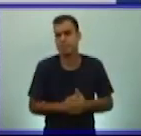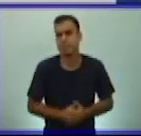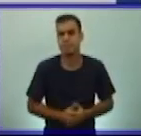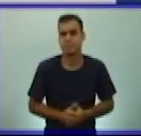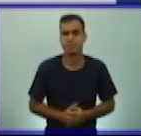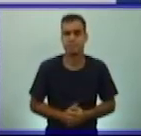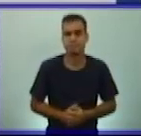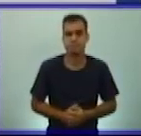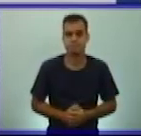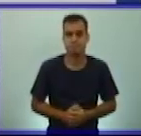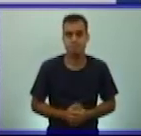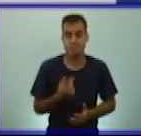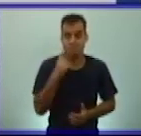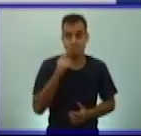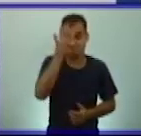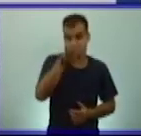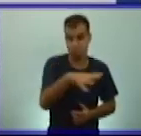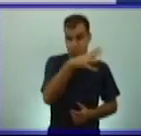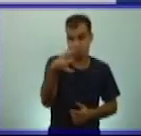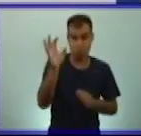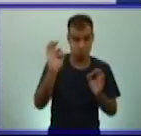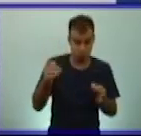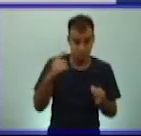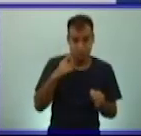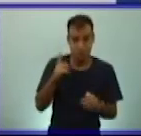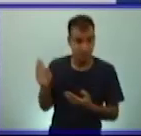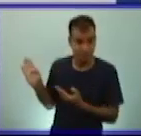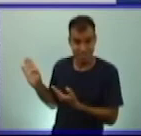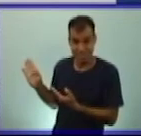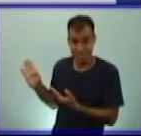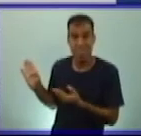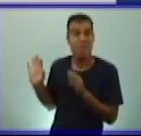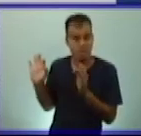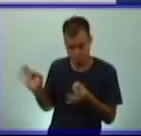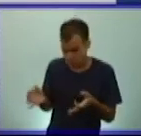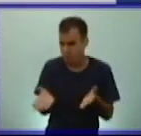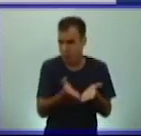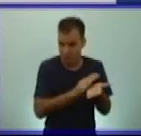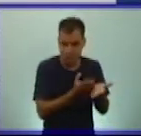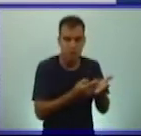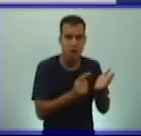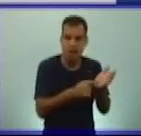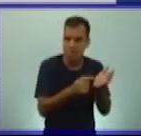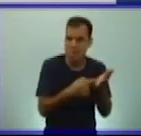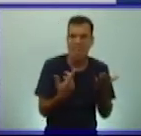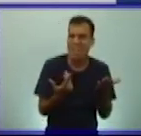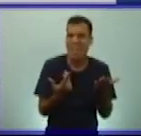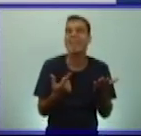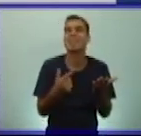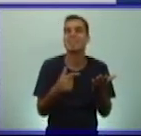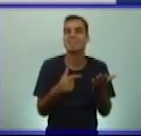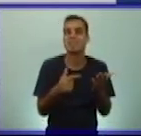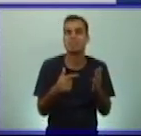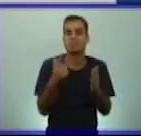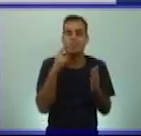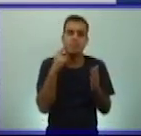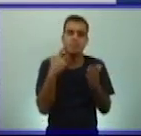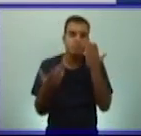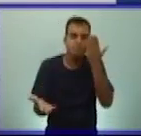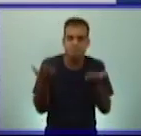de las tablas como la que yo les muestro ahora en pantalla, que hacen una